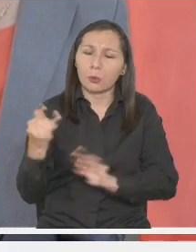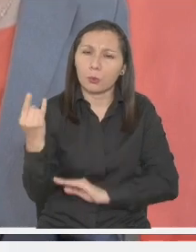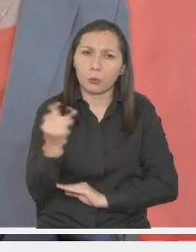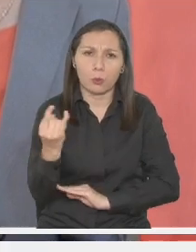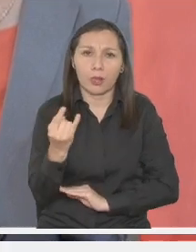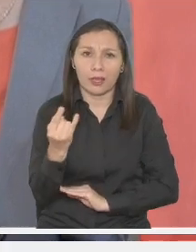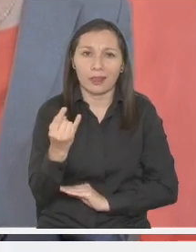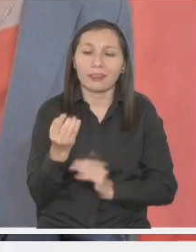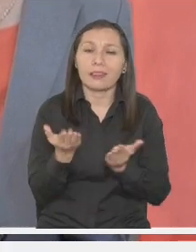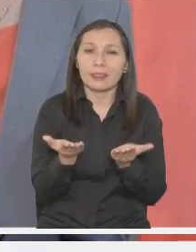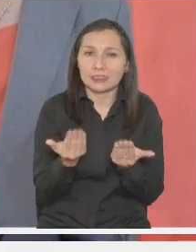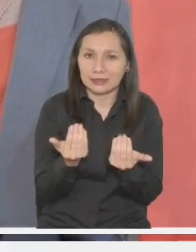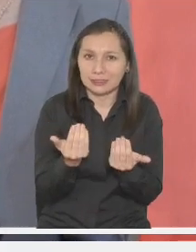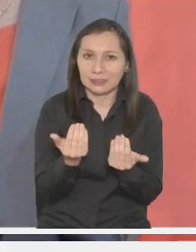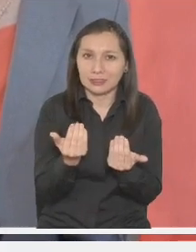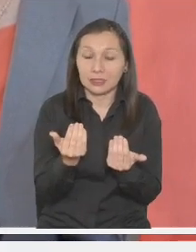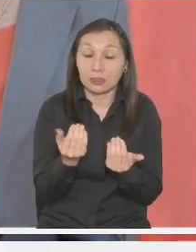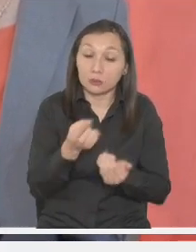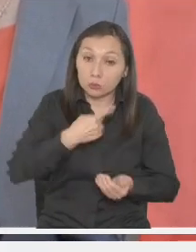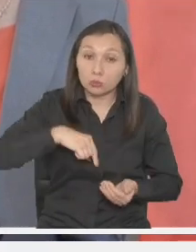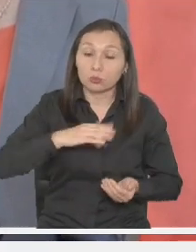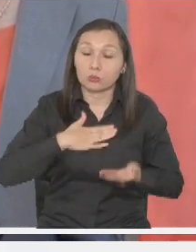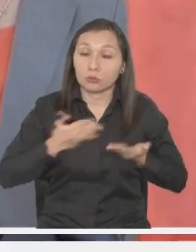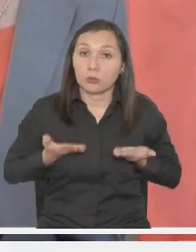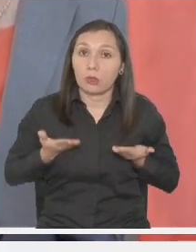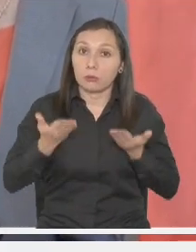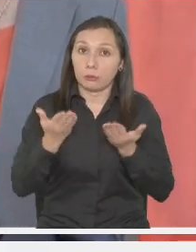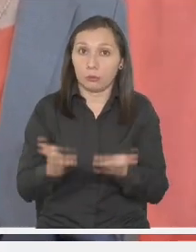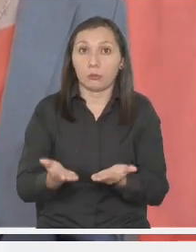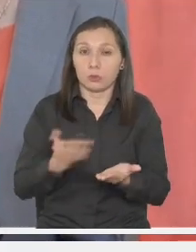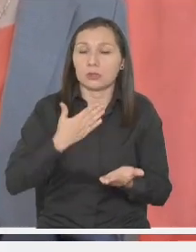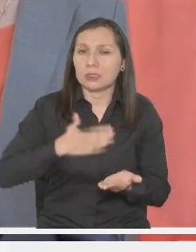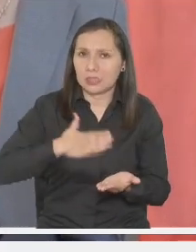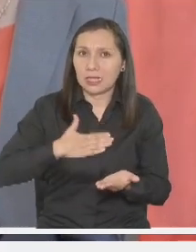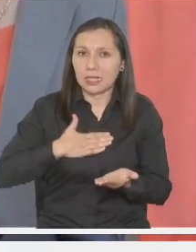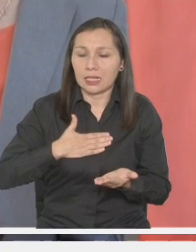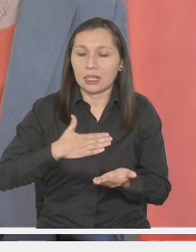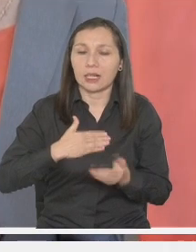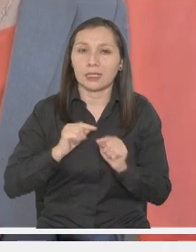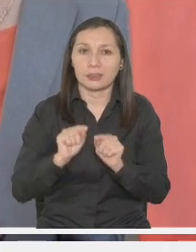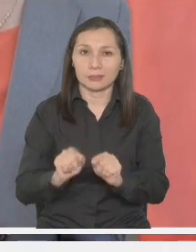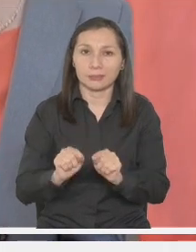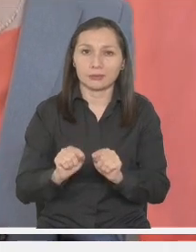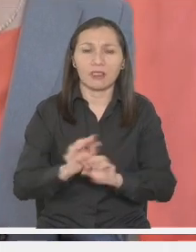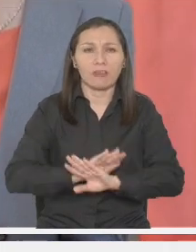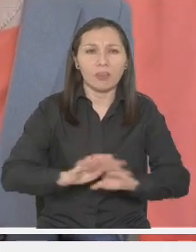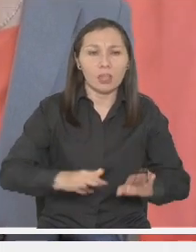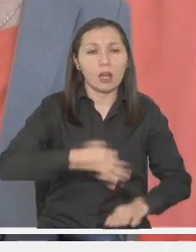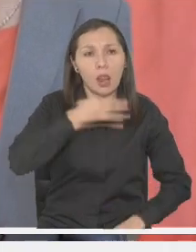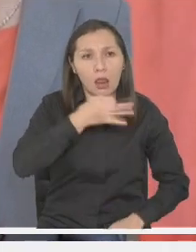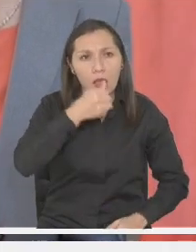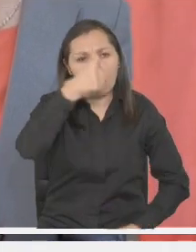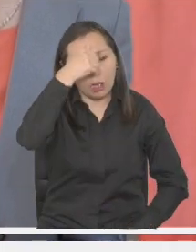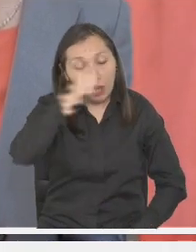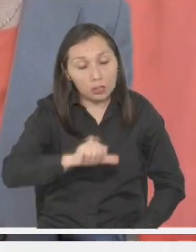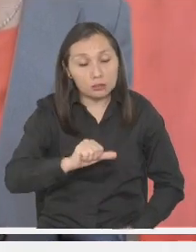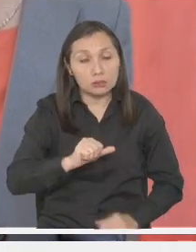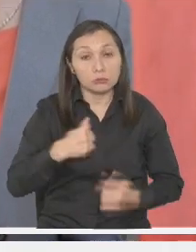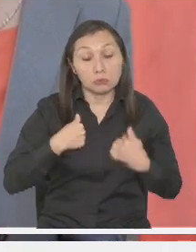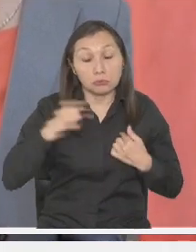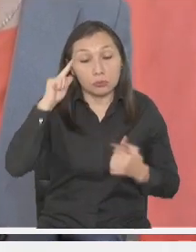urgente, necesario y nuestra disposición pasar de las palabras y condenas que yo me